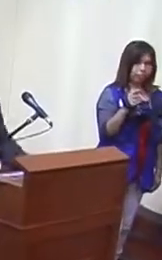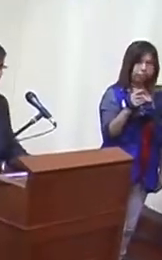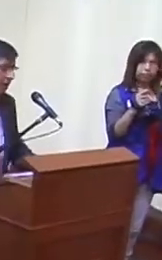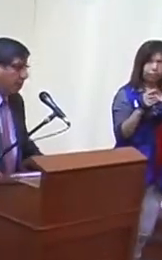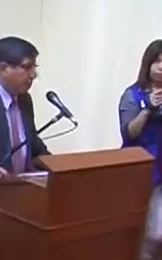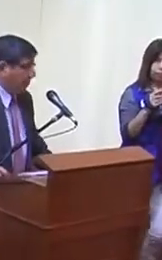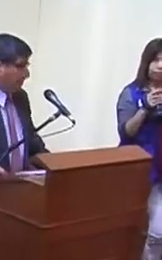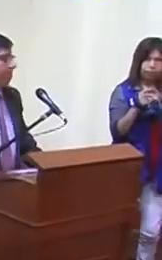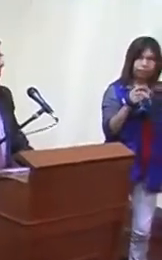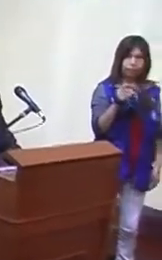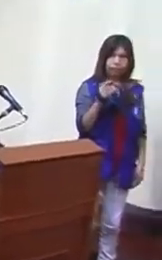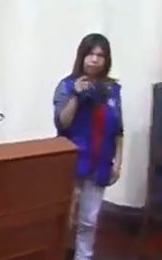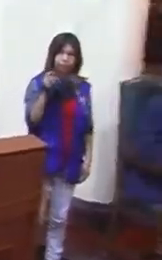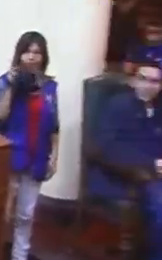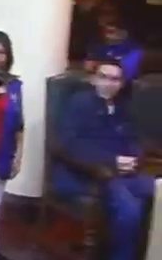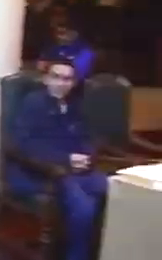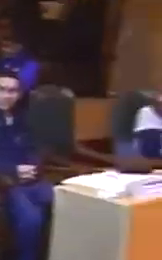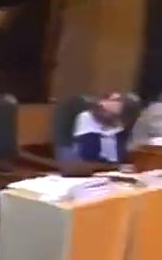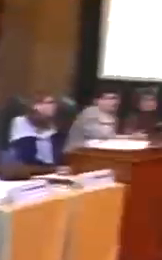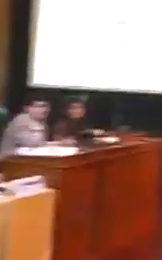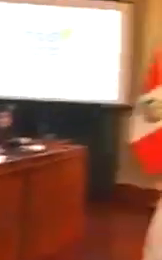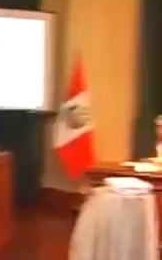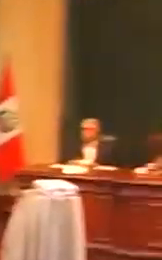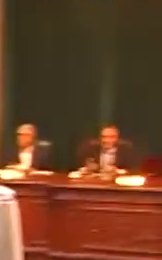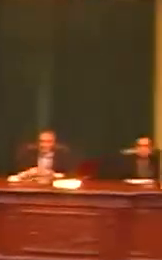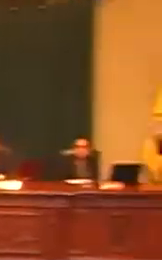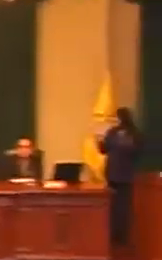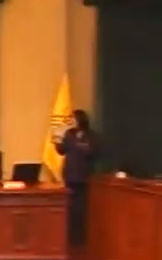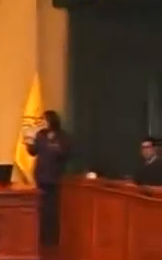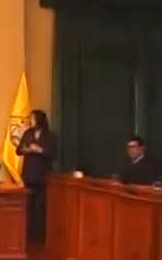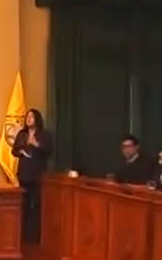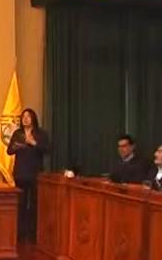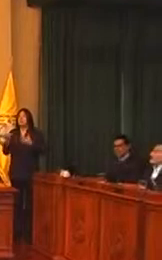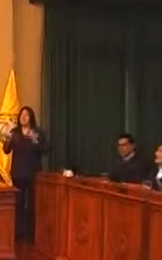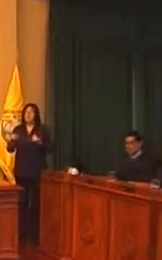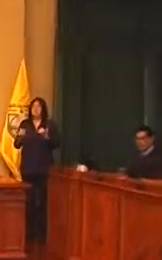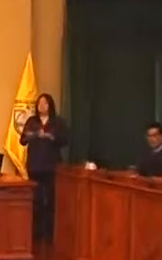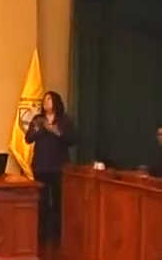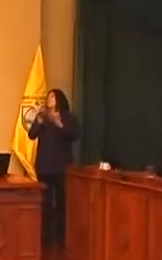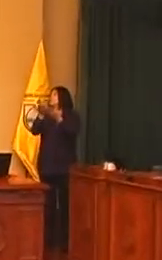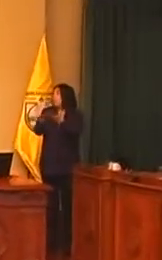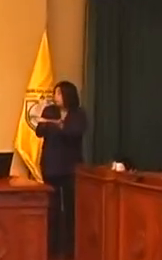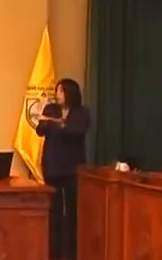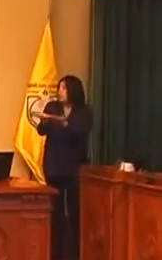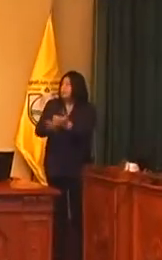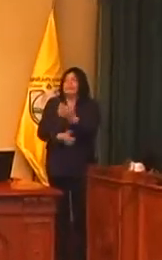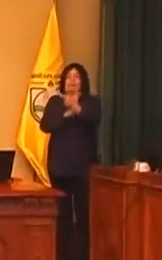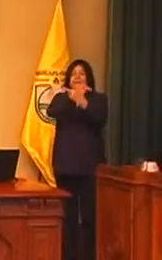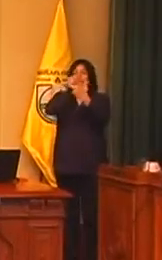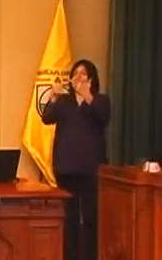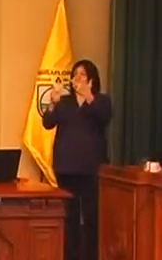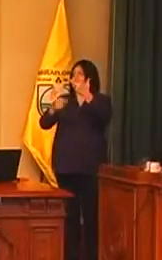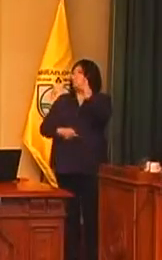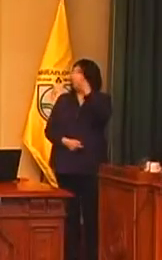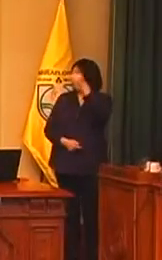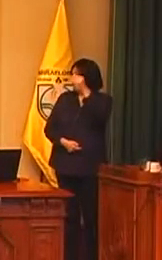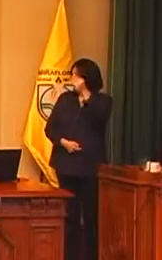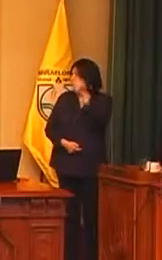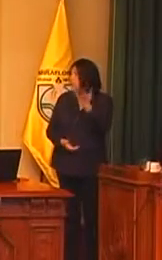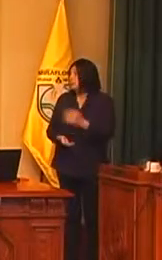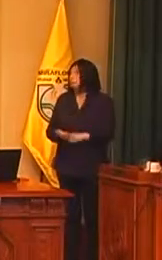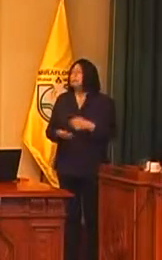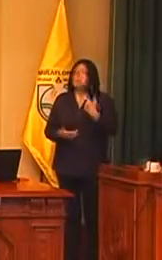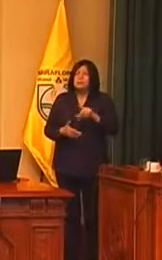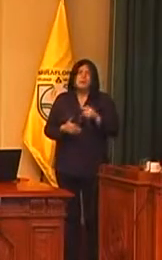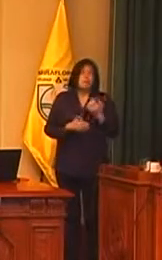Muy bien, muchas gracias, Michelle, gracias. Entonces, lo que se acaba de proponer es que tres jóvenes que han estado